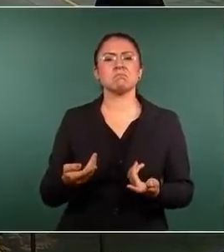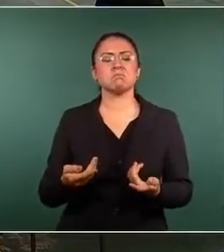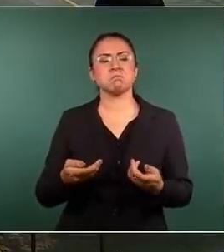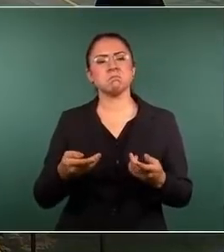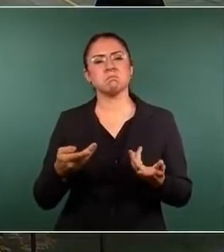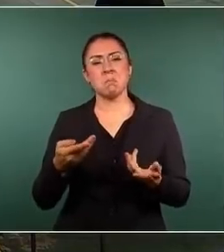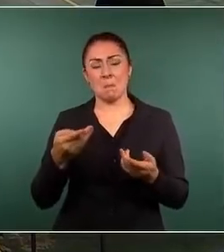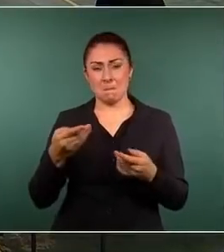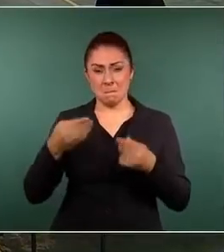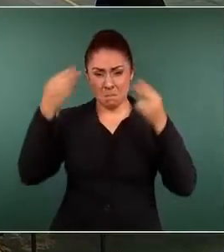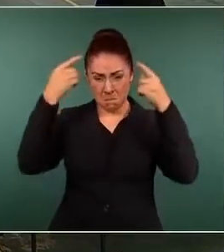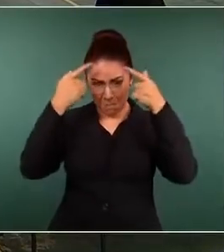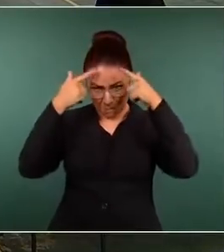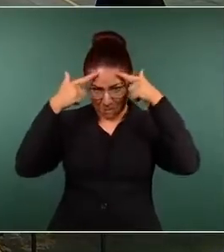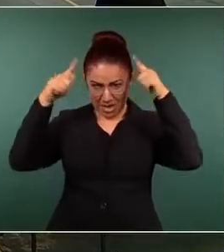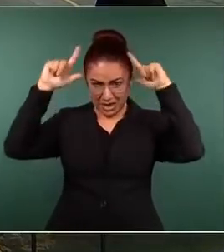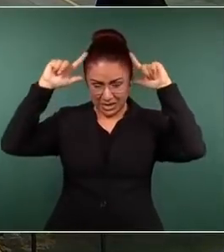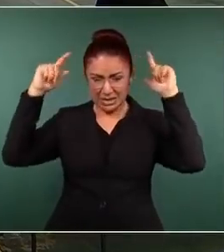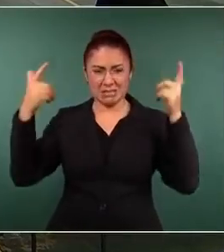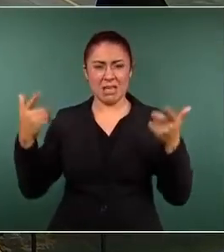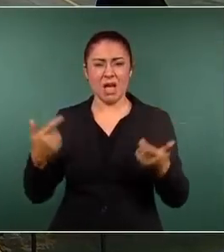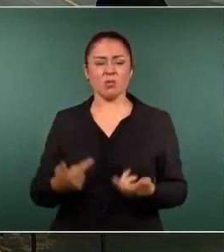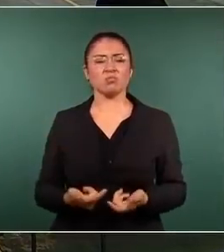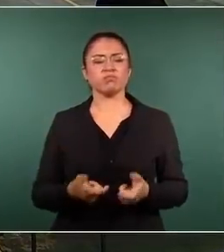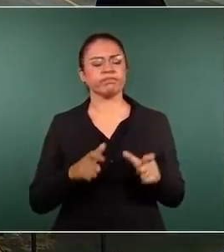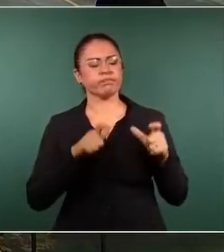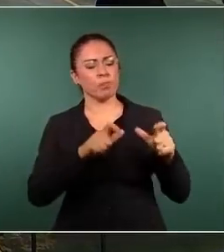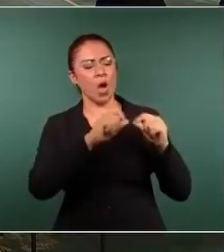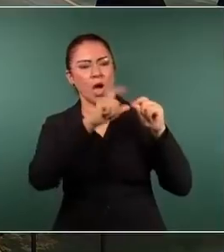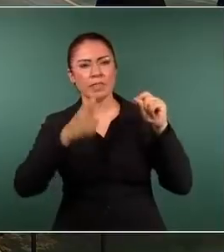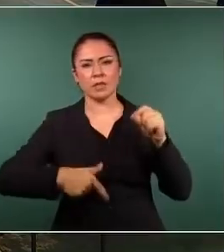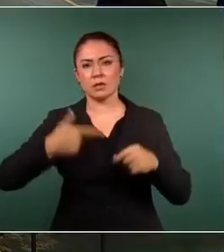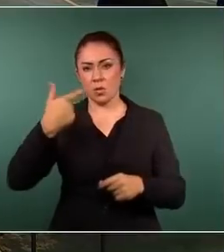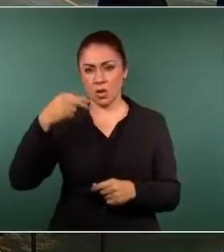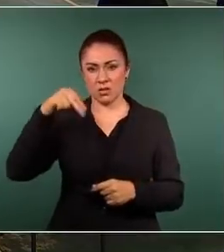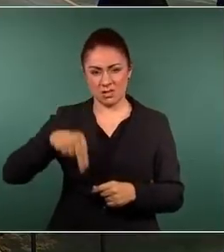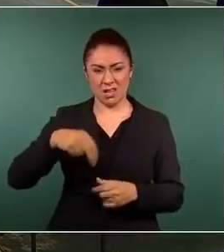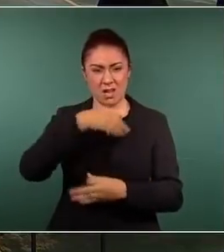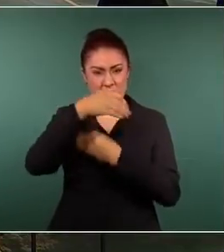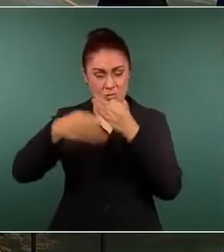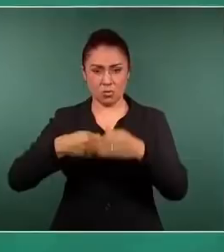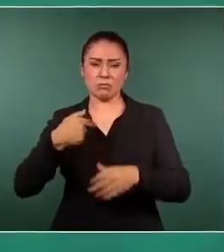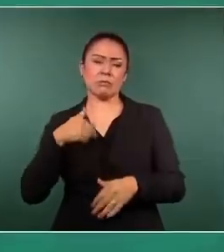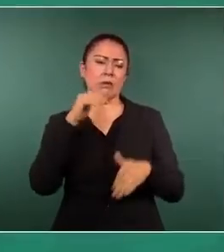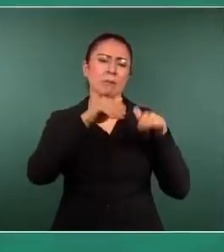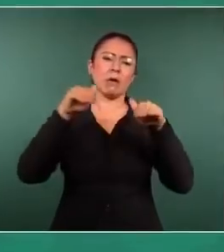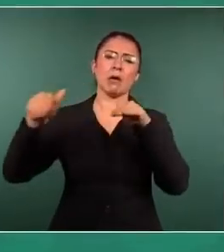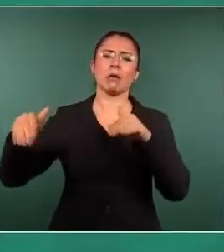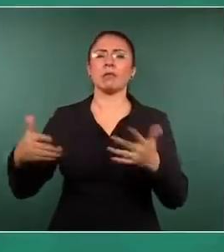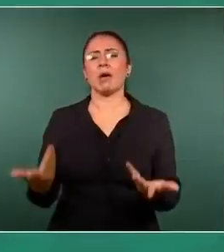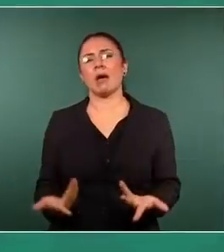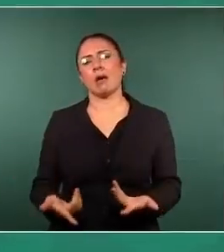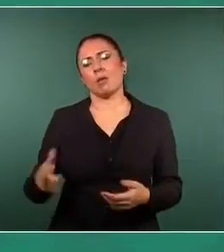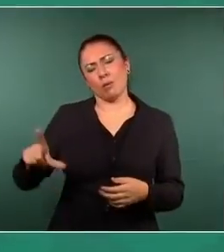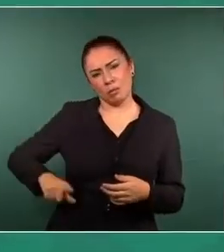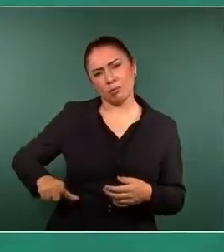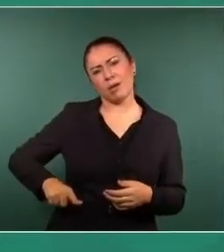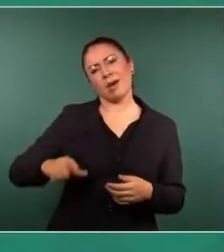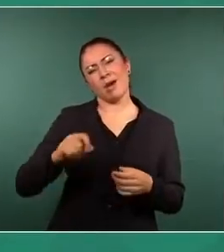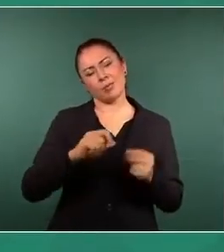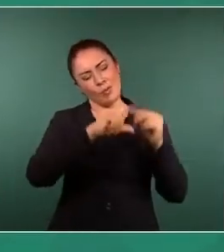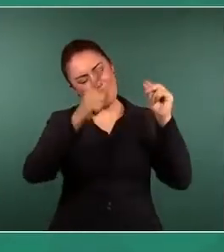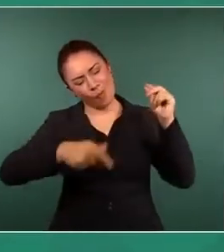de aquí es donde convoco a mis colegas y amigos gobernadores a que trabajemos